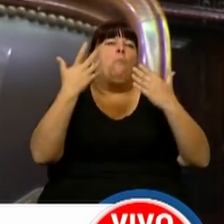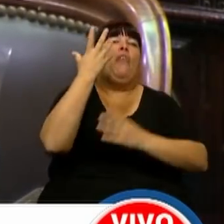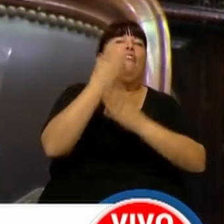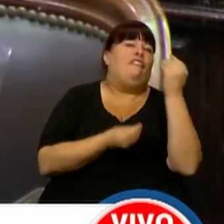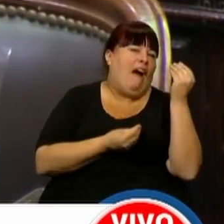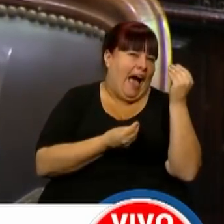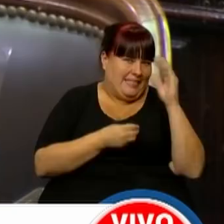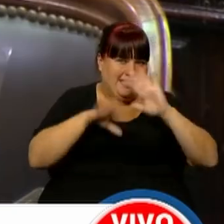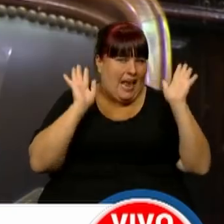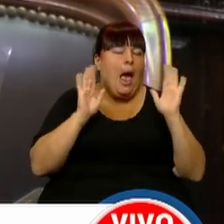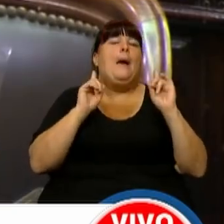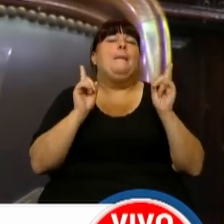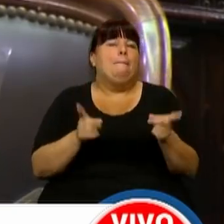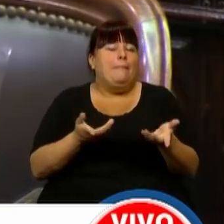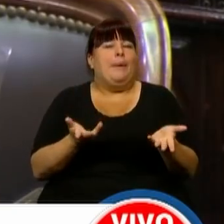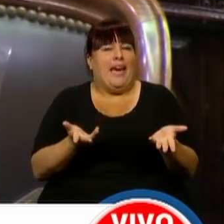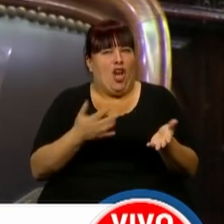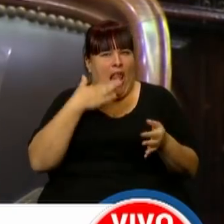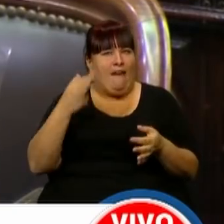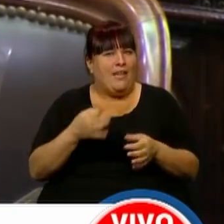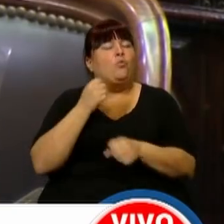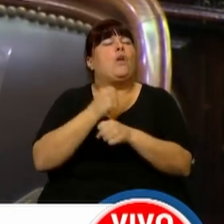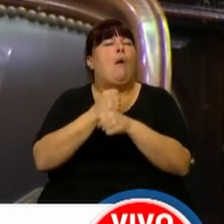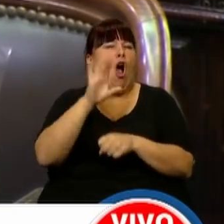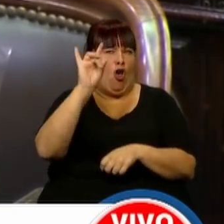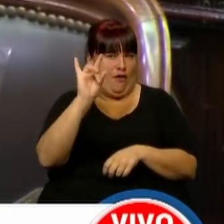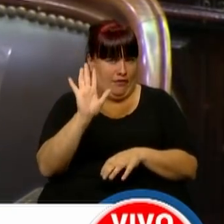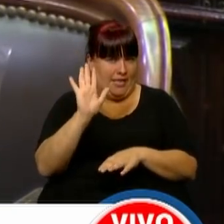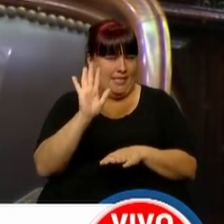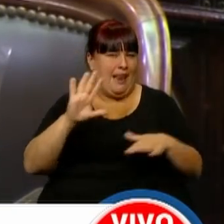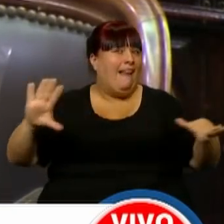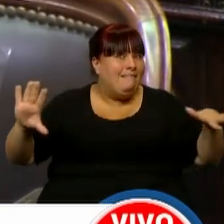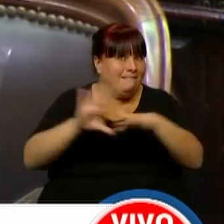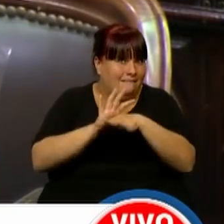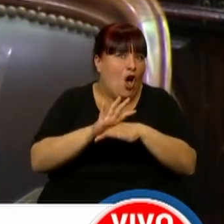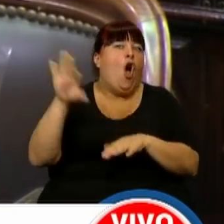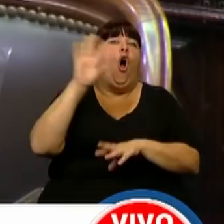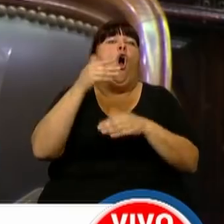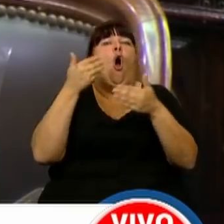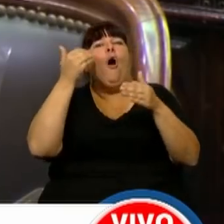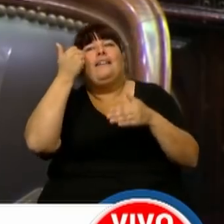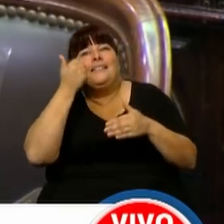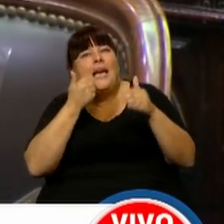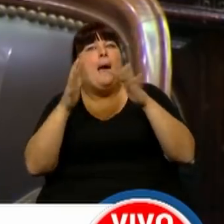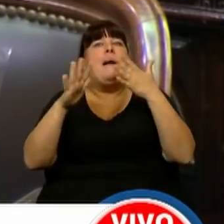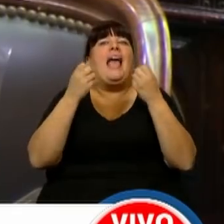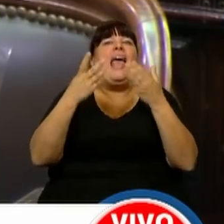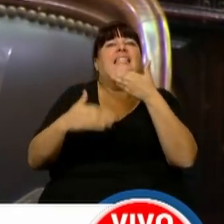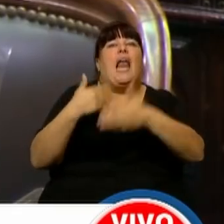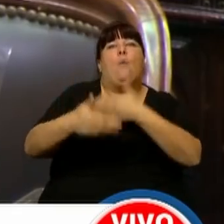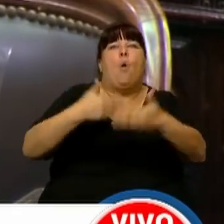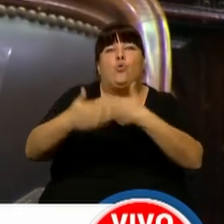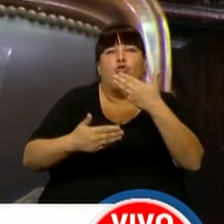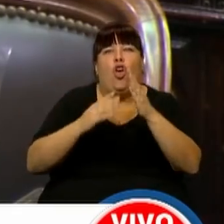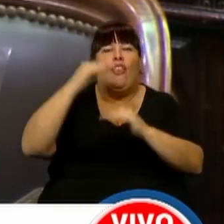error a la fuerza más grande. Entonces, es realmente una tarea difícil acertar o por lo menos aproximar cuál va a ser la evolución de las